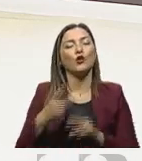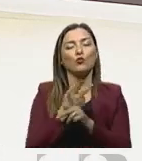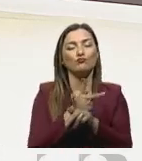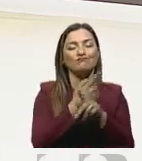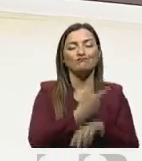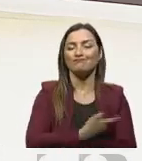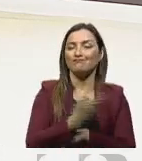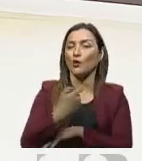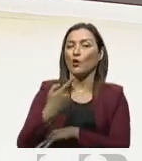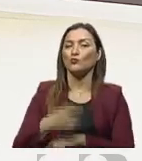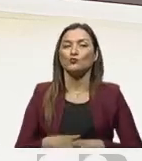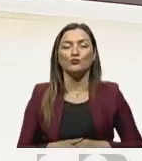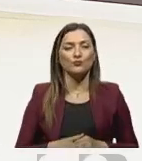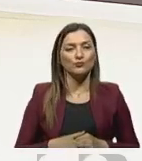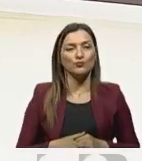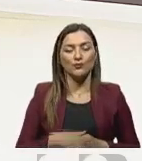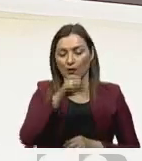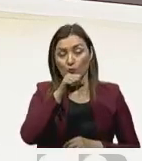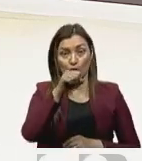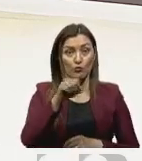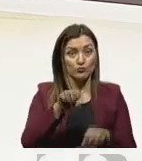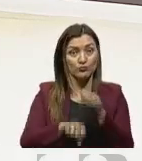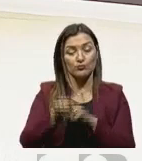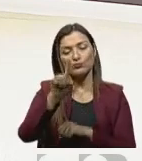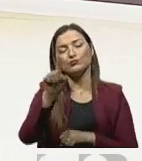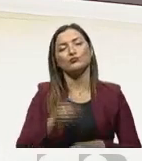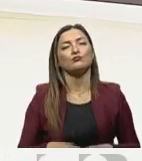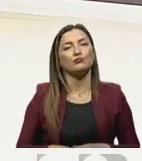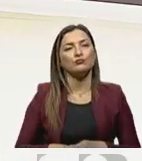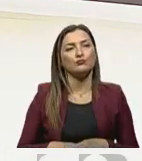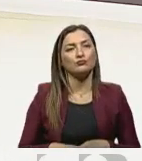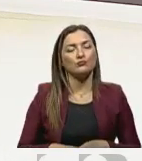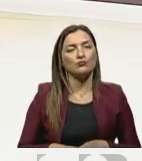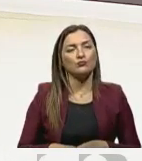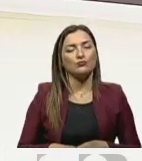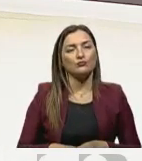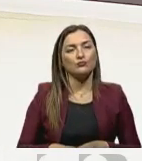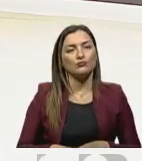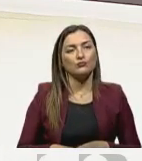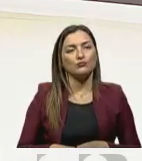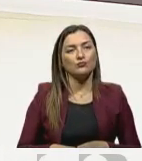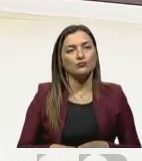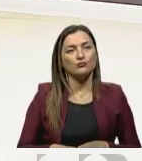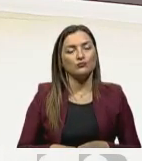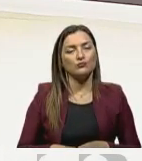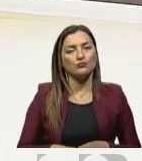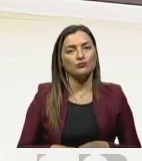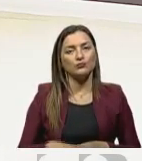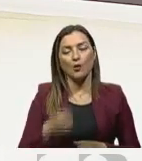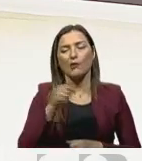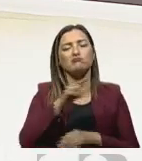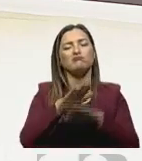tener esa esa vocación de no dañarlo Pero además me dejaba un dato interesante el reportaje a nuestro compañero Pablo guerra